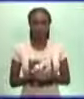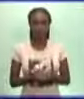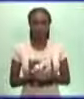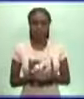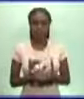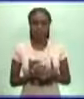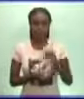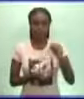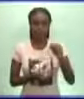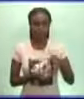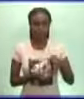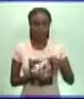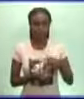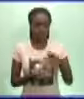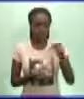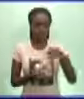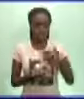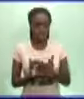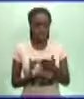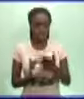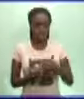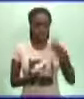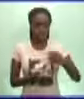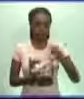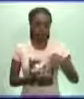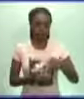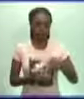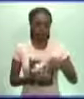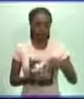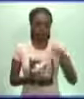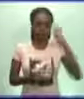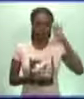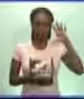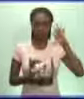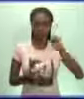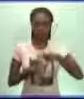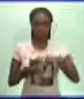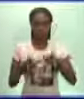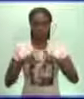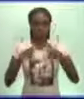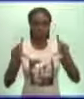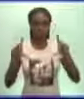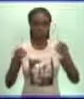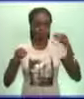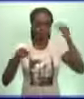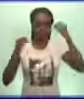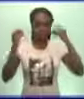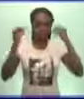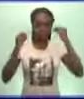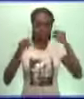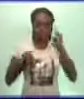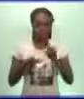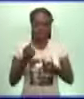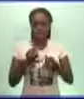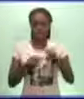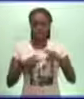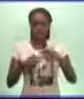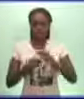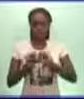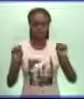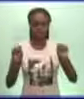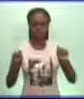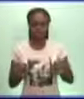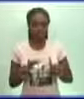Estaremos dedicando nuestro encuentro a la práctica de comprensión textual y el análisis de algunas estructuras